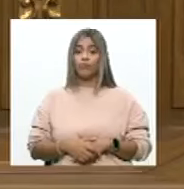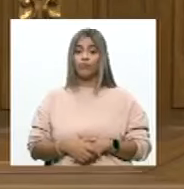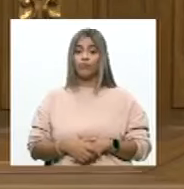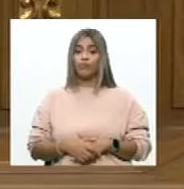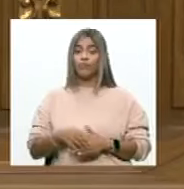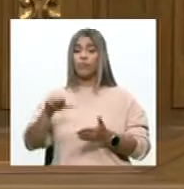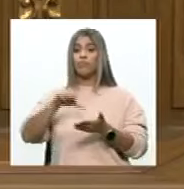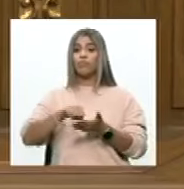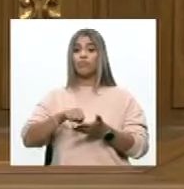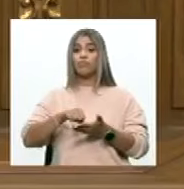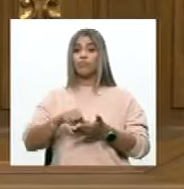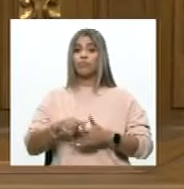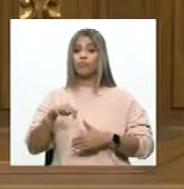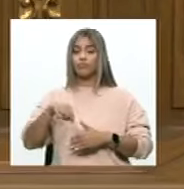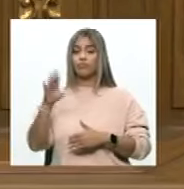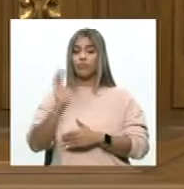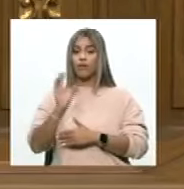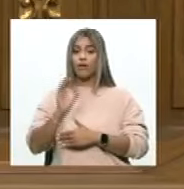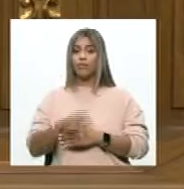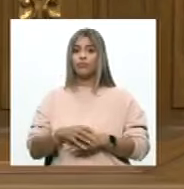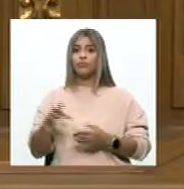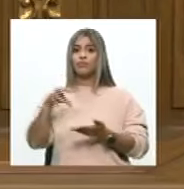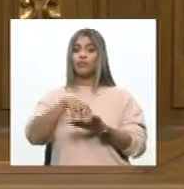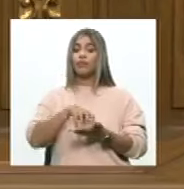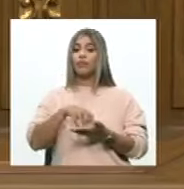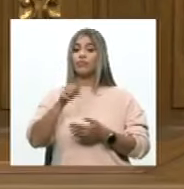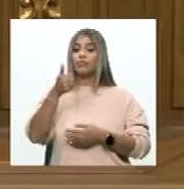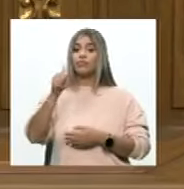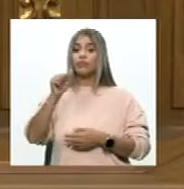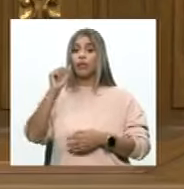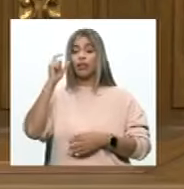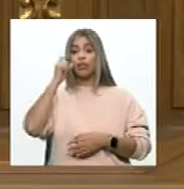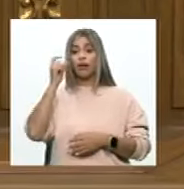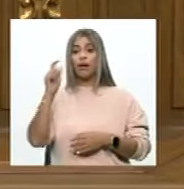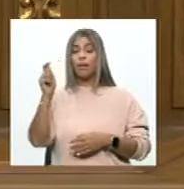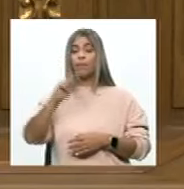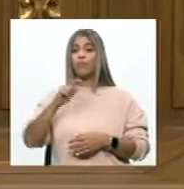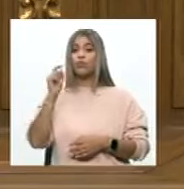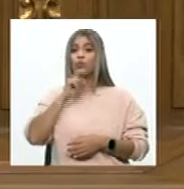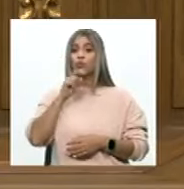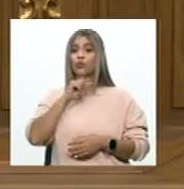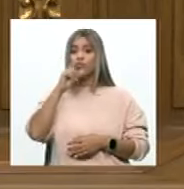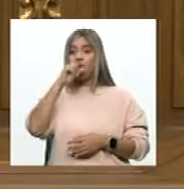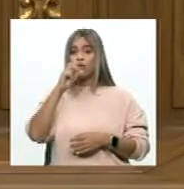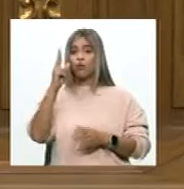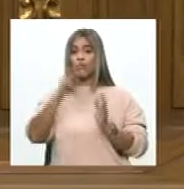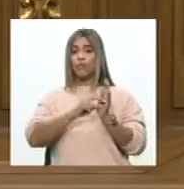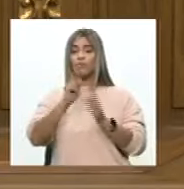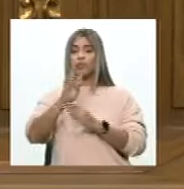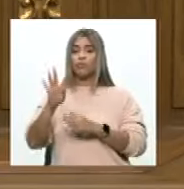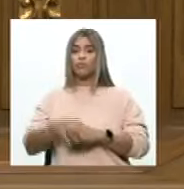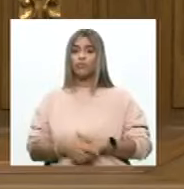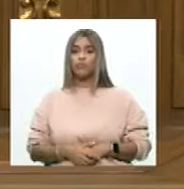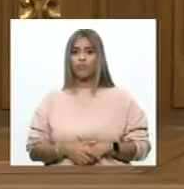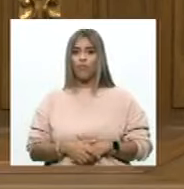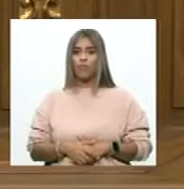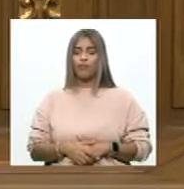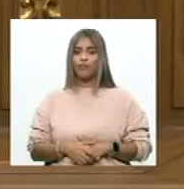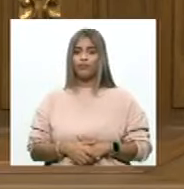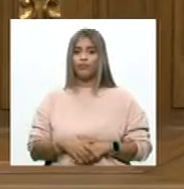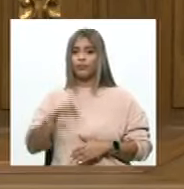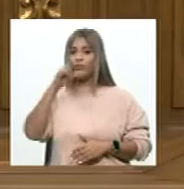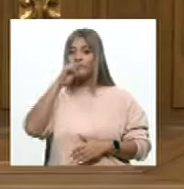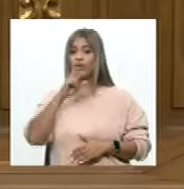sede de la Asamblea Nacional, en Caracas, a los 10 días del mes de octubre del 2024.